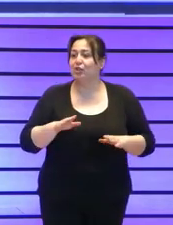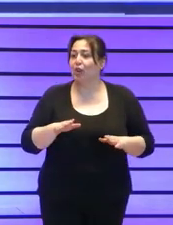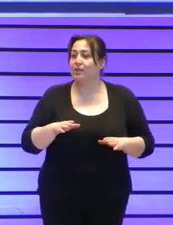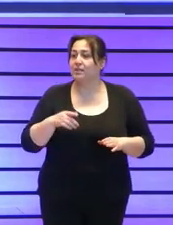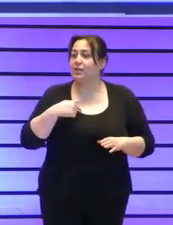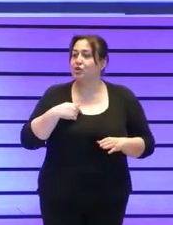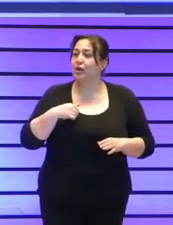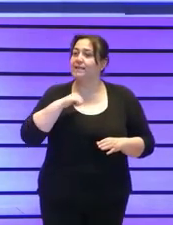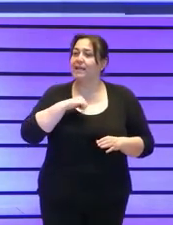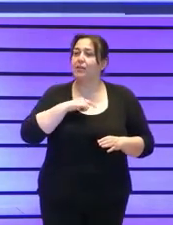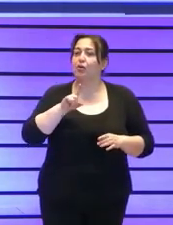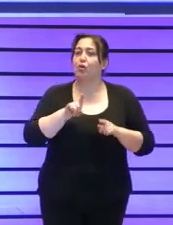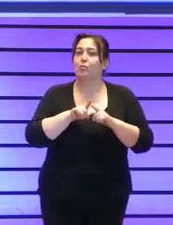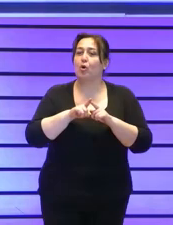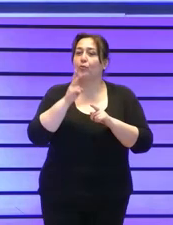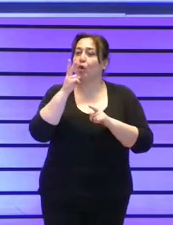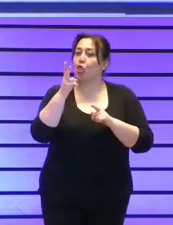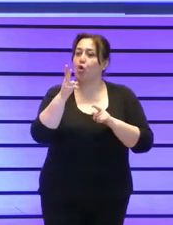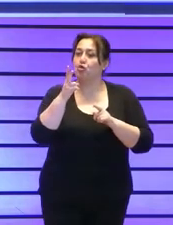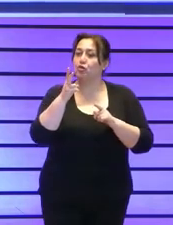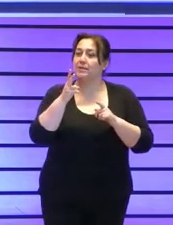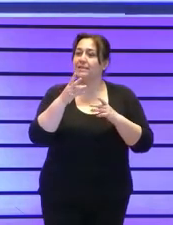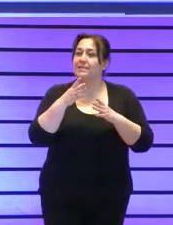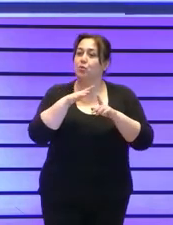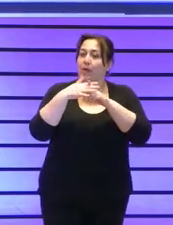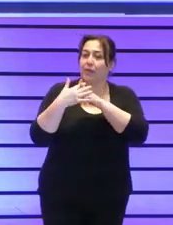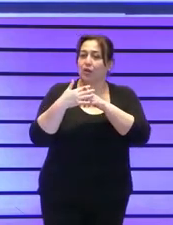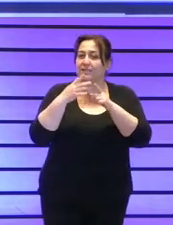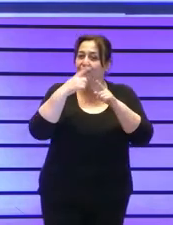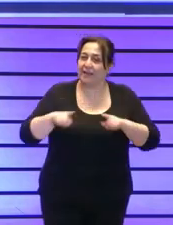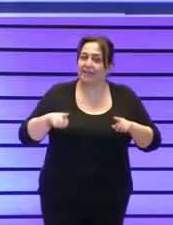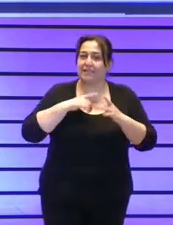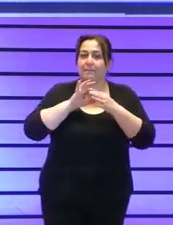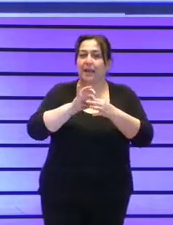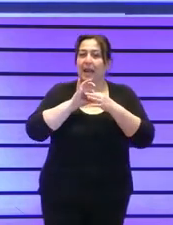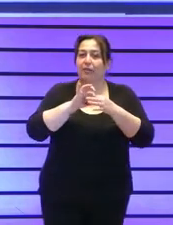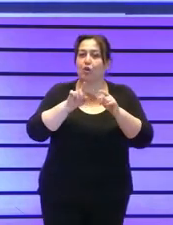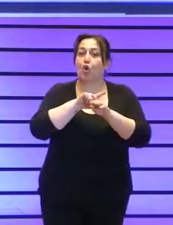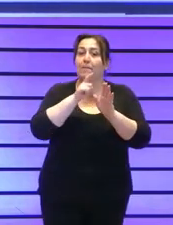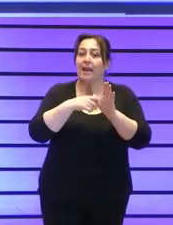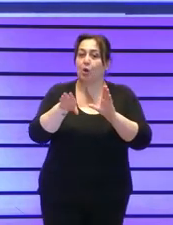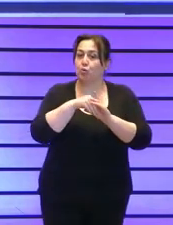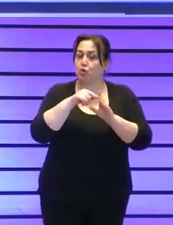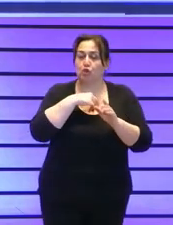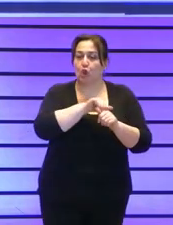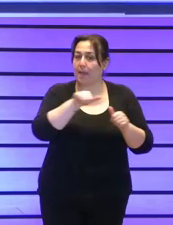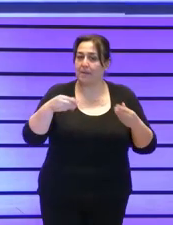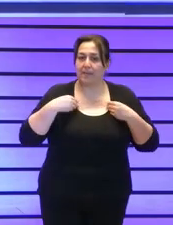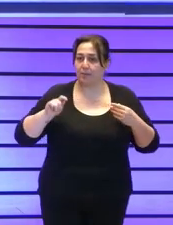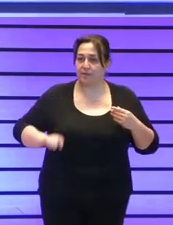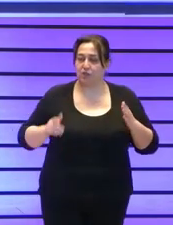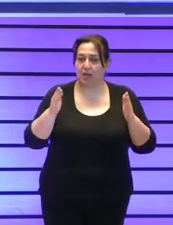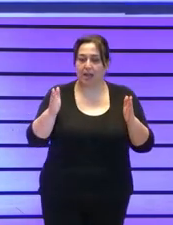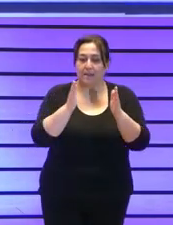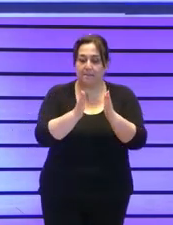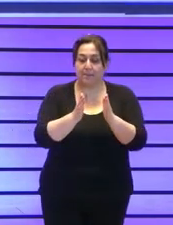yo he tenido como dos paradigmas distintos de relación con plena a lo largo de mi vida profesional. Entonces, en mi vida